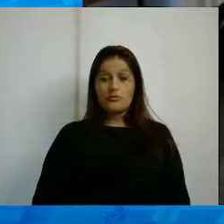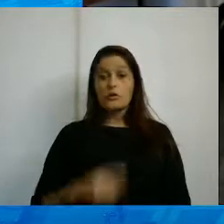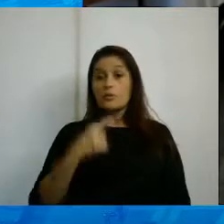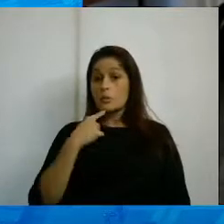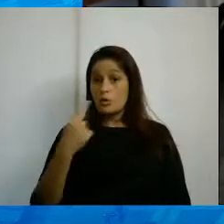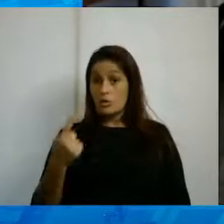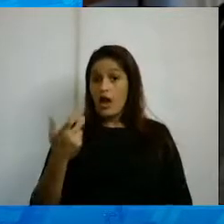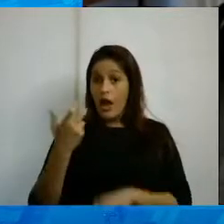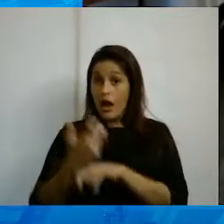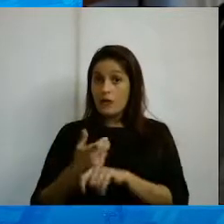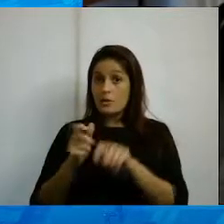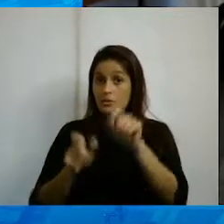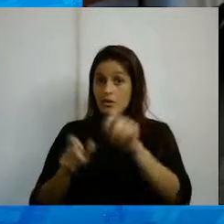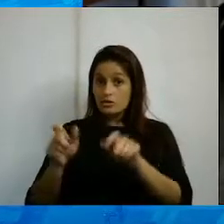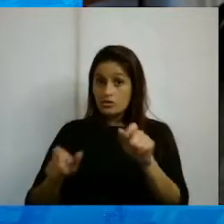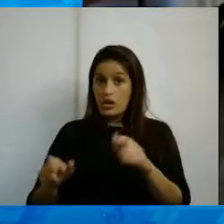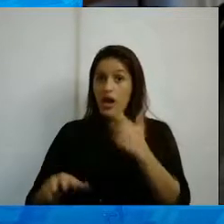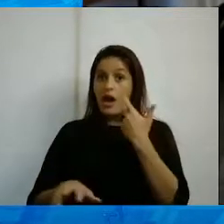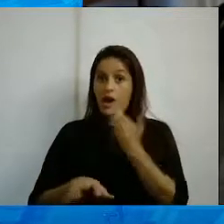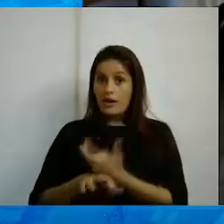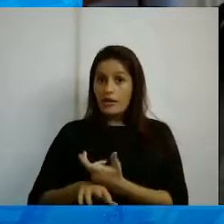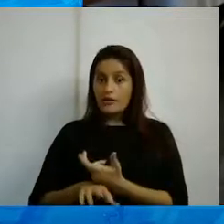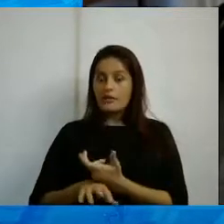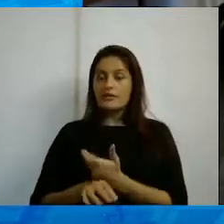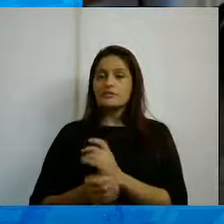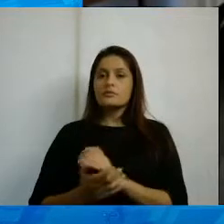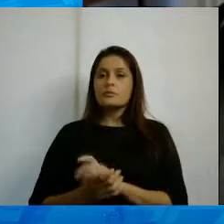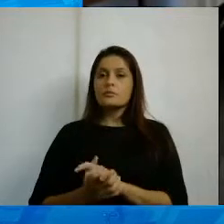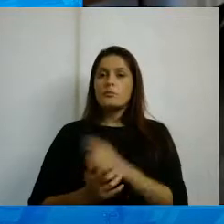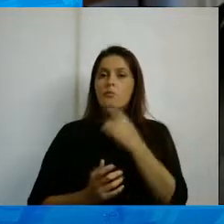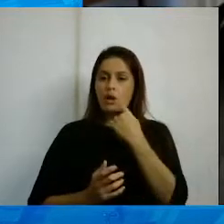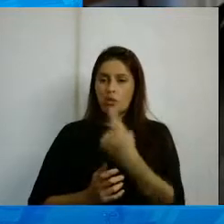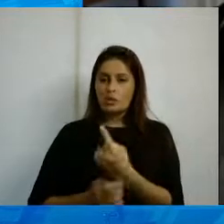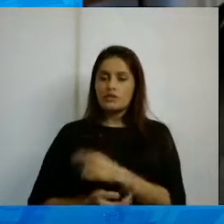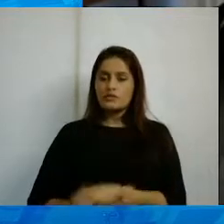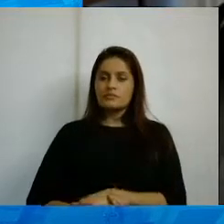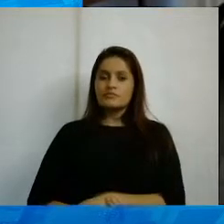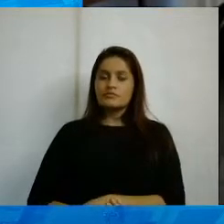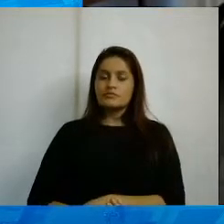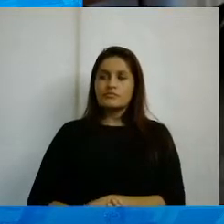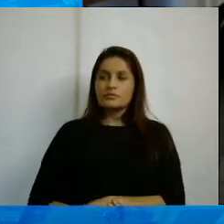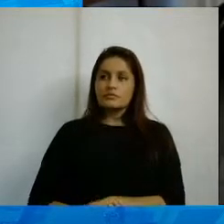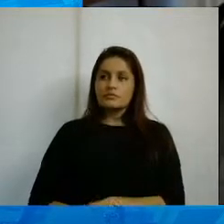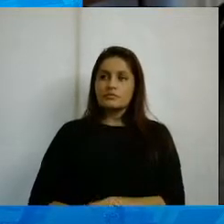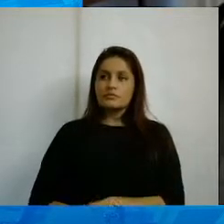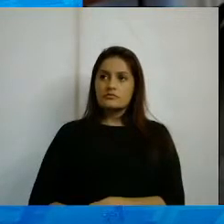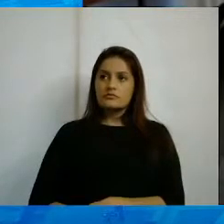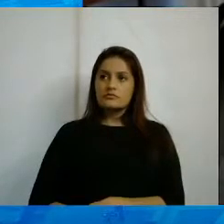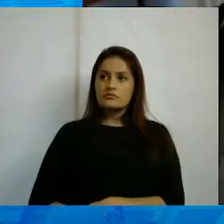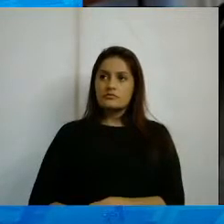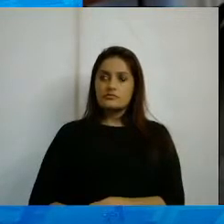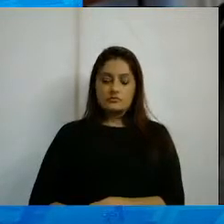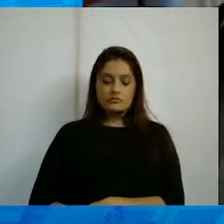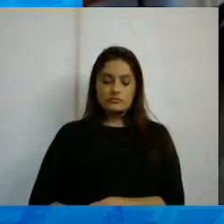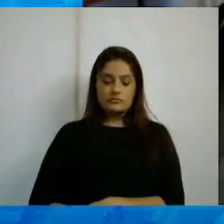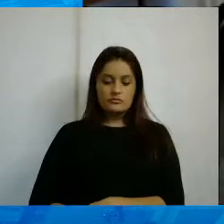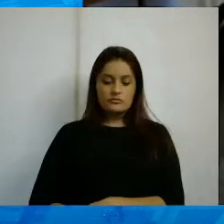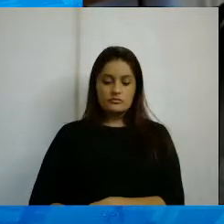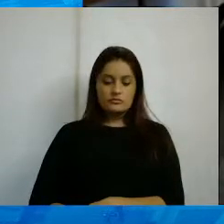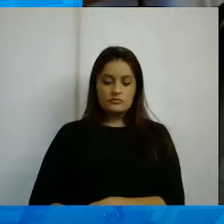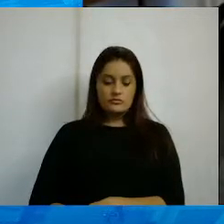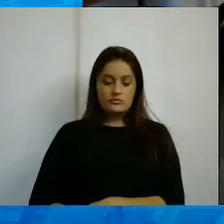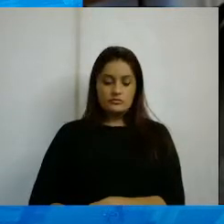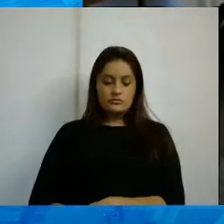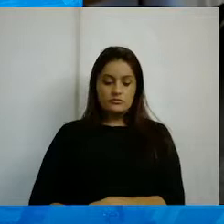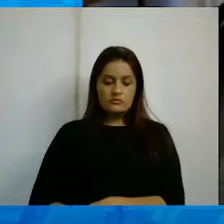PIR, para no llegar a externalizarlo. A eso es lo que quiero ir. O sea, sí. Un personal que diga, ¿sabes qué? Que está en bienestar,